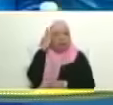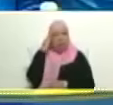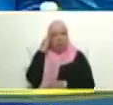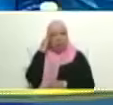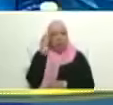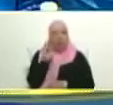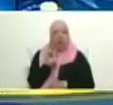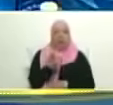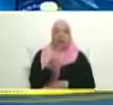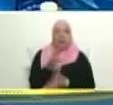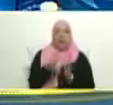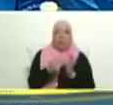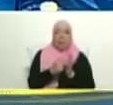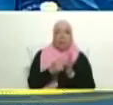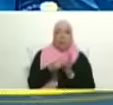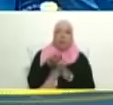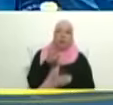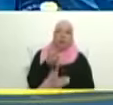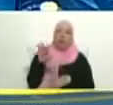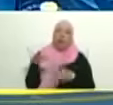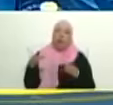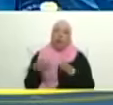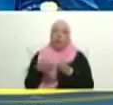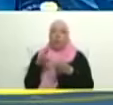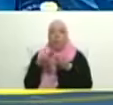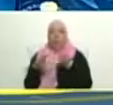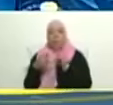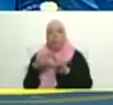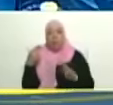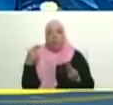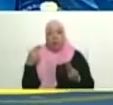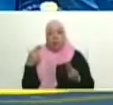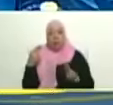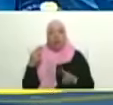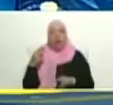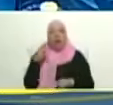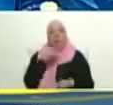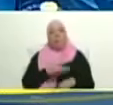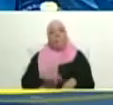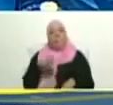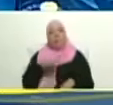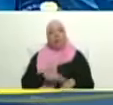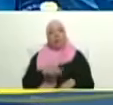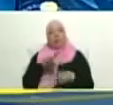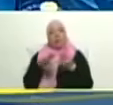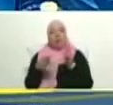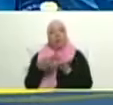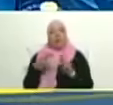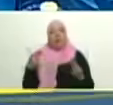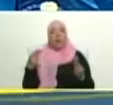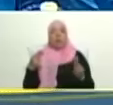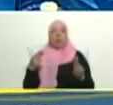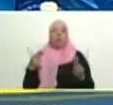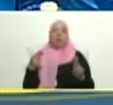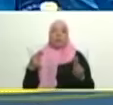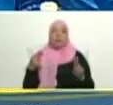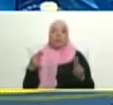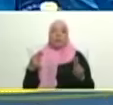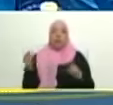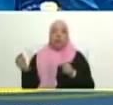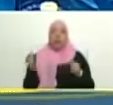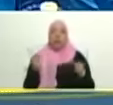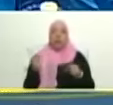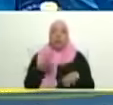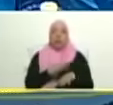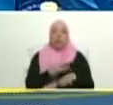a 3.000 cuadrantes de paz con la gran misión Cuadrantes de Paz. Hay que difundir